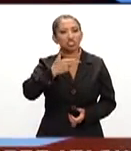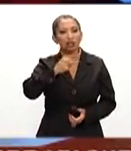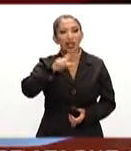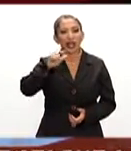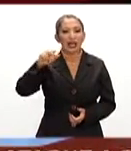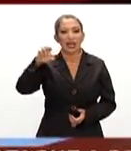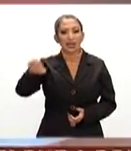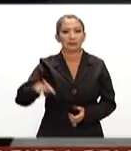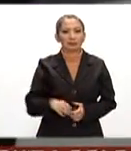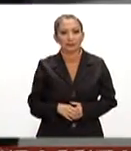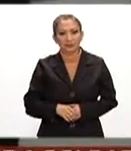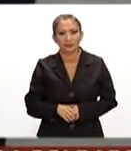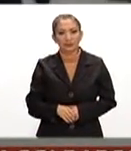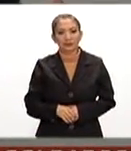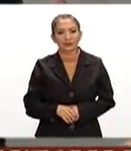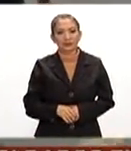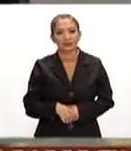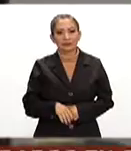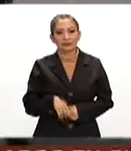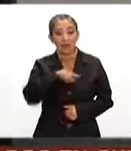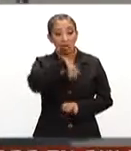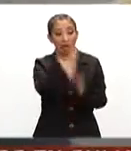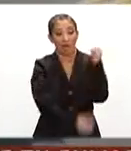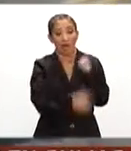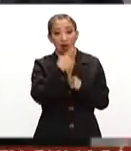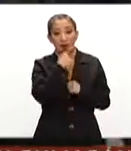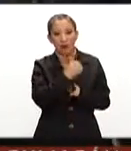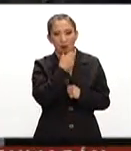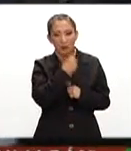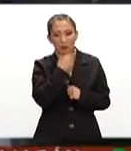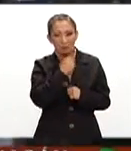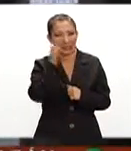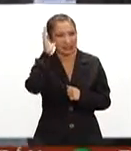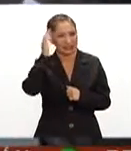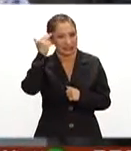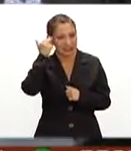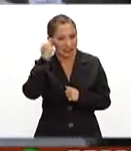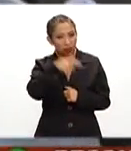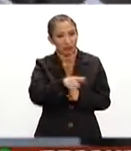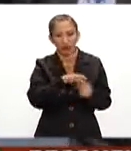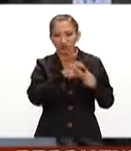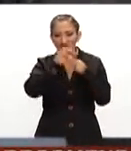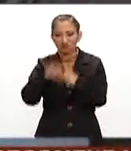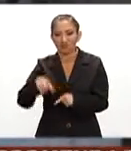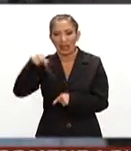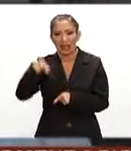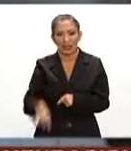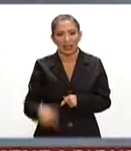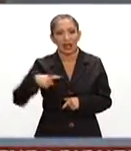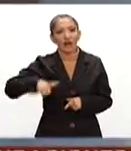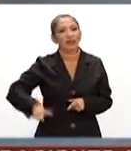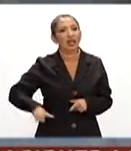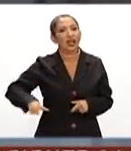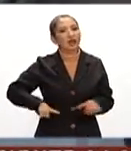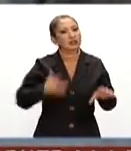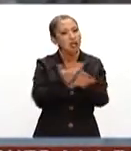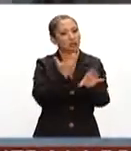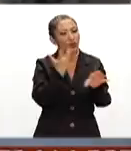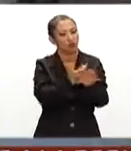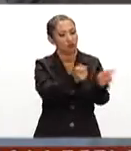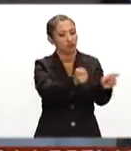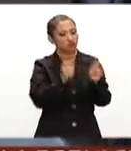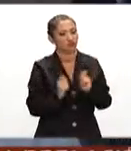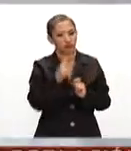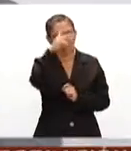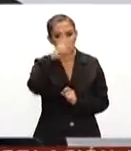Llegón. El prófugo de la justicia mexicana, Shenley Llegón, fue entregado en extradición por el gobierno de Estados Unidos a